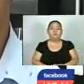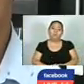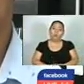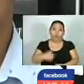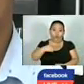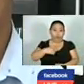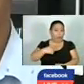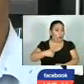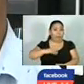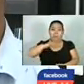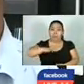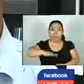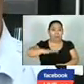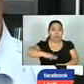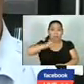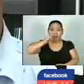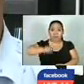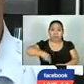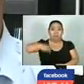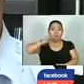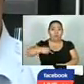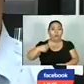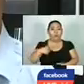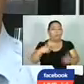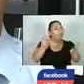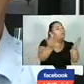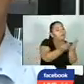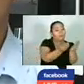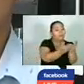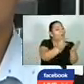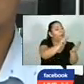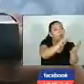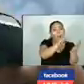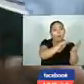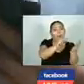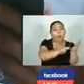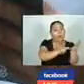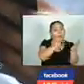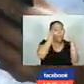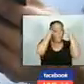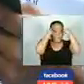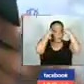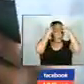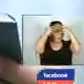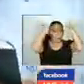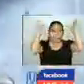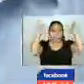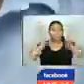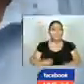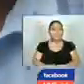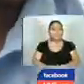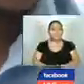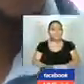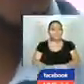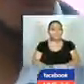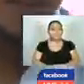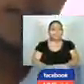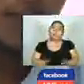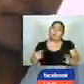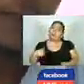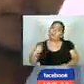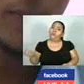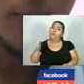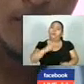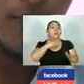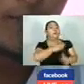vengo todas las tardes a leer un libro y pues así despejo mi mente y vengo